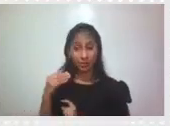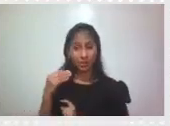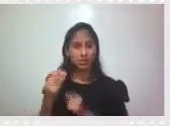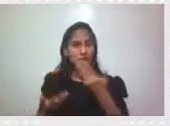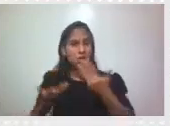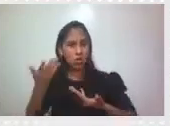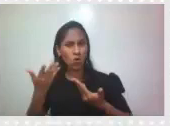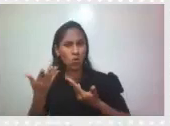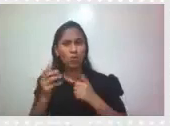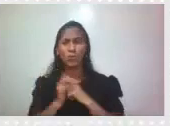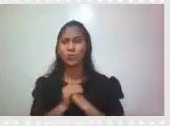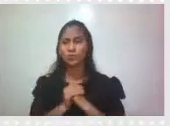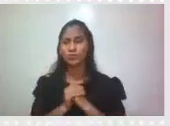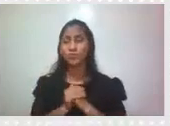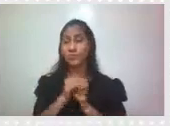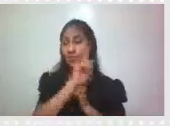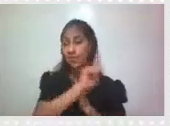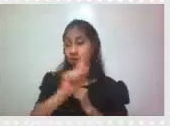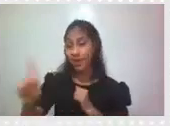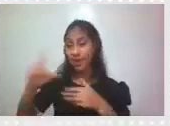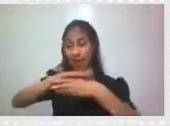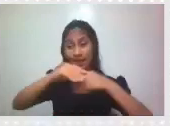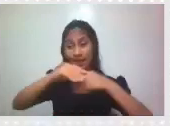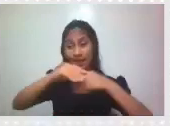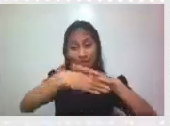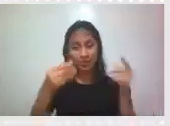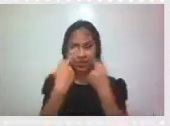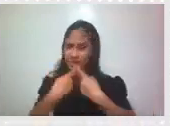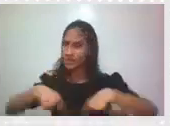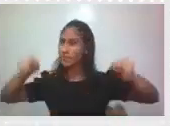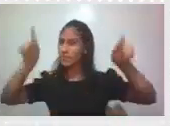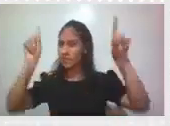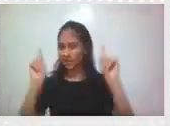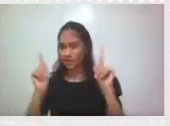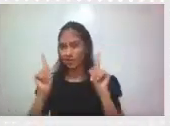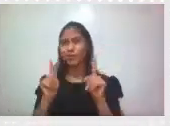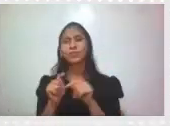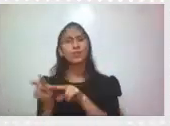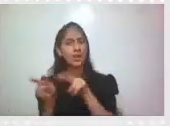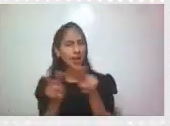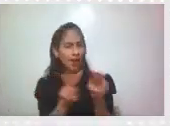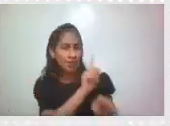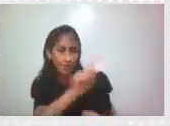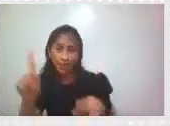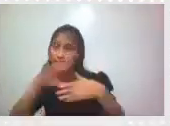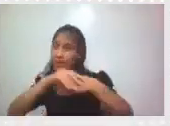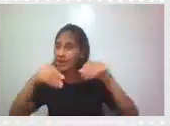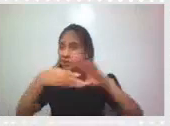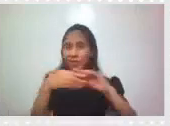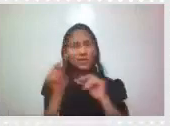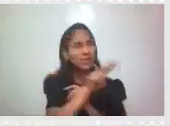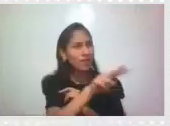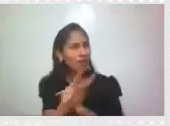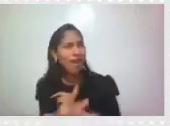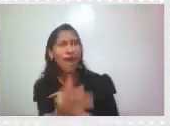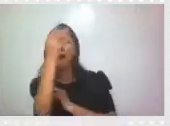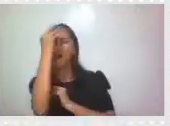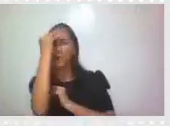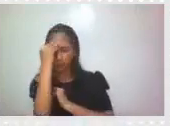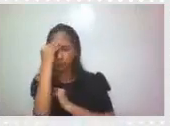sistematizada porque cada experiencia es distinta y obtenemos lecciones aprendidas y siempre ajustes que